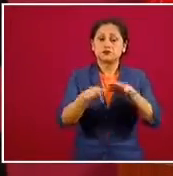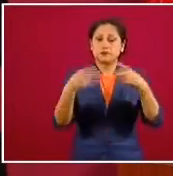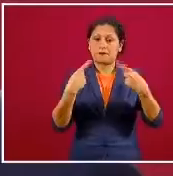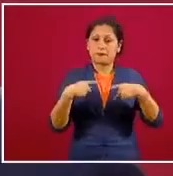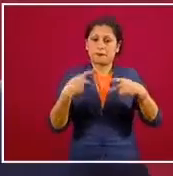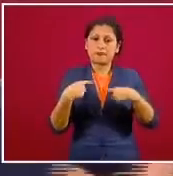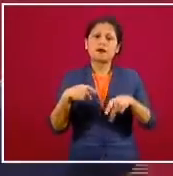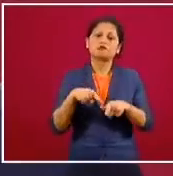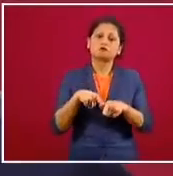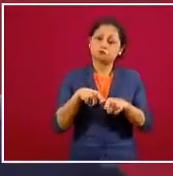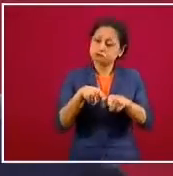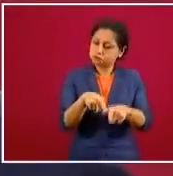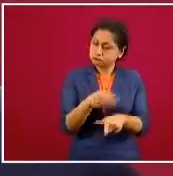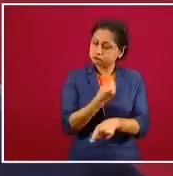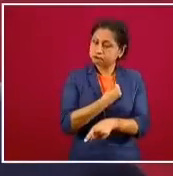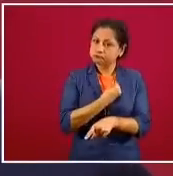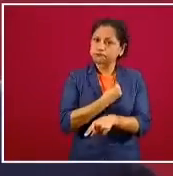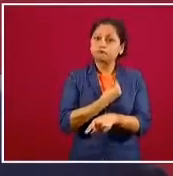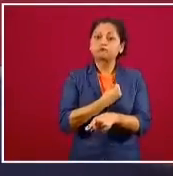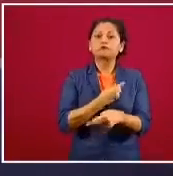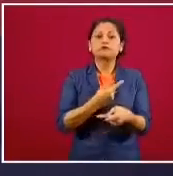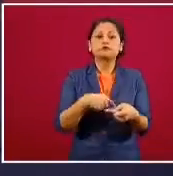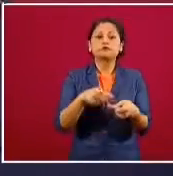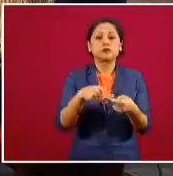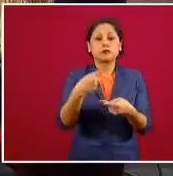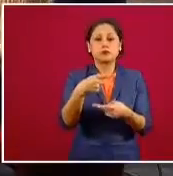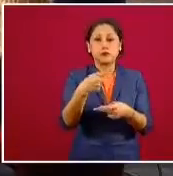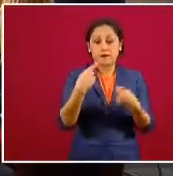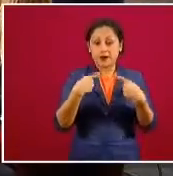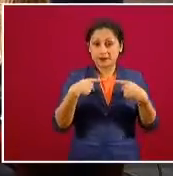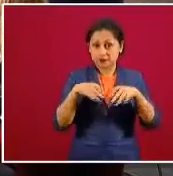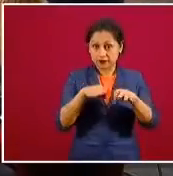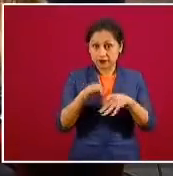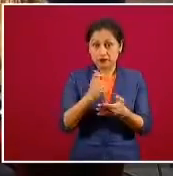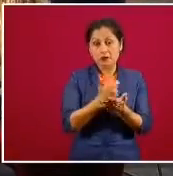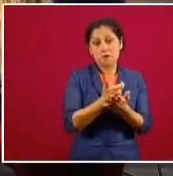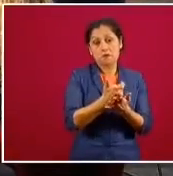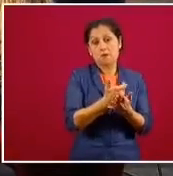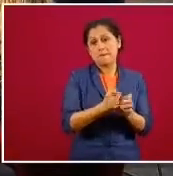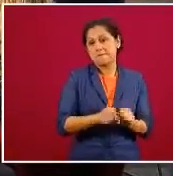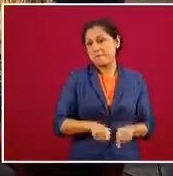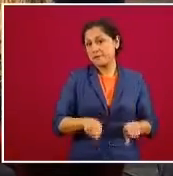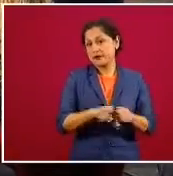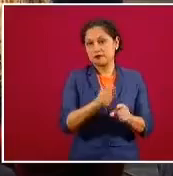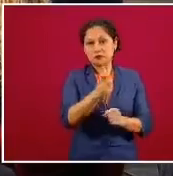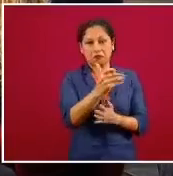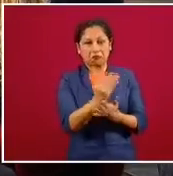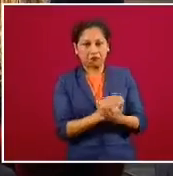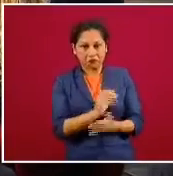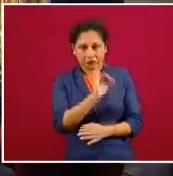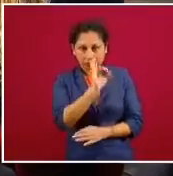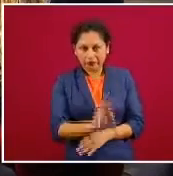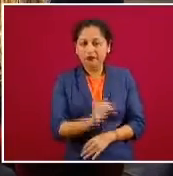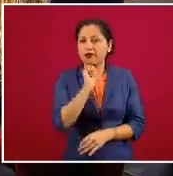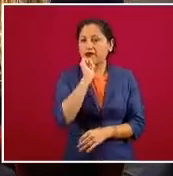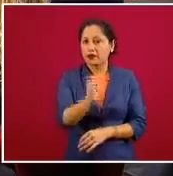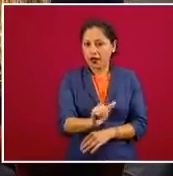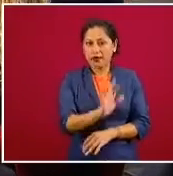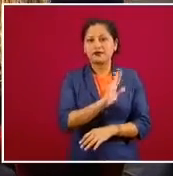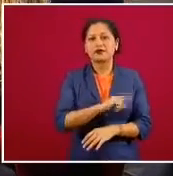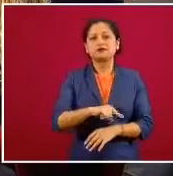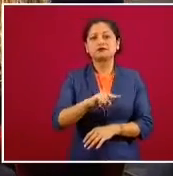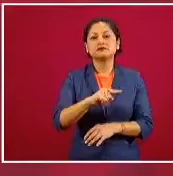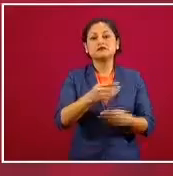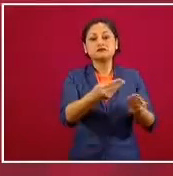y que hayan mantenido los niveles salariales, para que entonces nosotros pues podamos identificar claramente